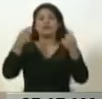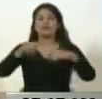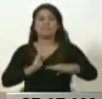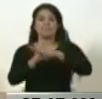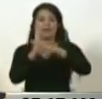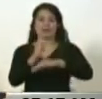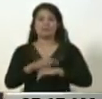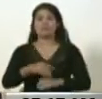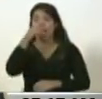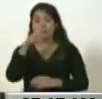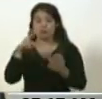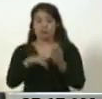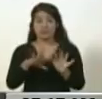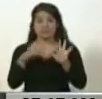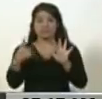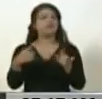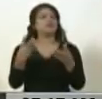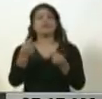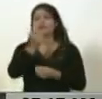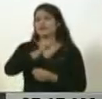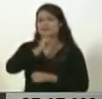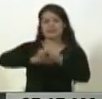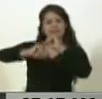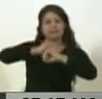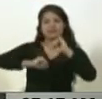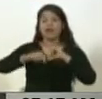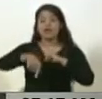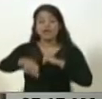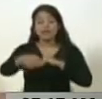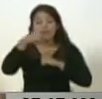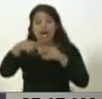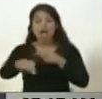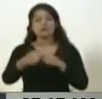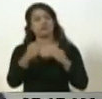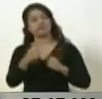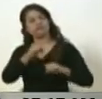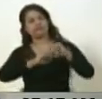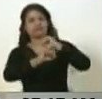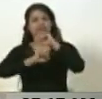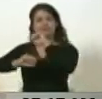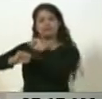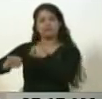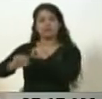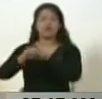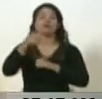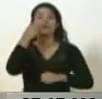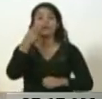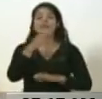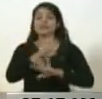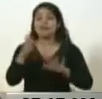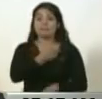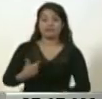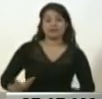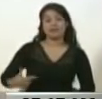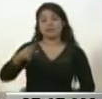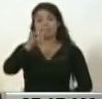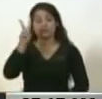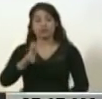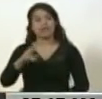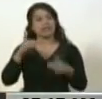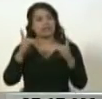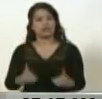2016 fue un año de resistencia. Este año vamos a la ofensiva y hemos visto las medidas que de manera inmediata ha tomado el presidente de la República. Uno,